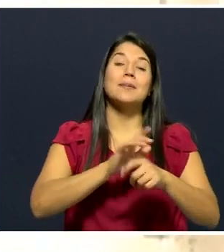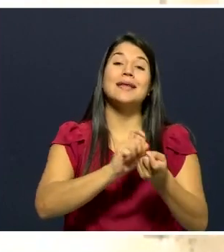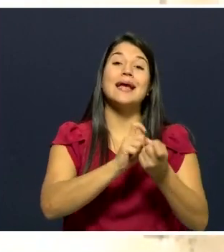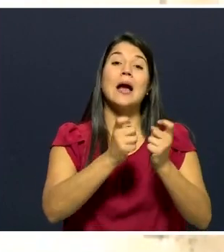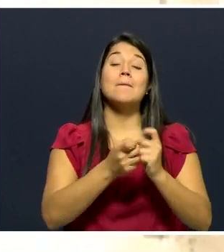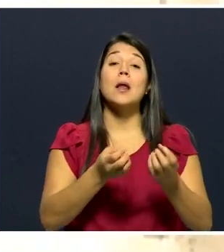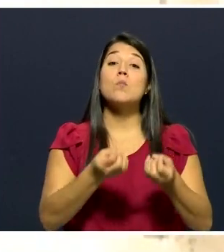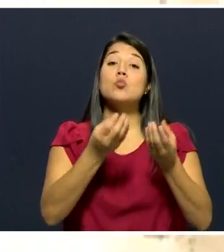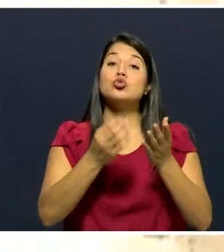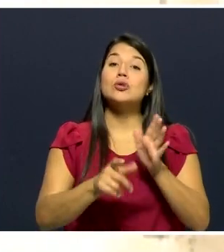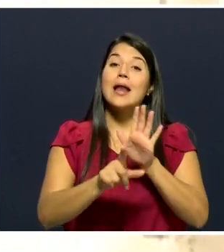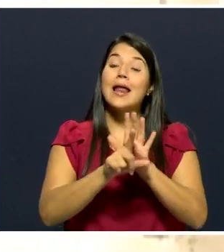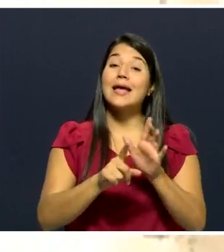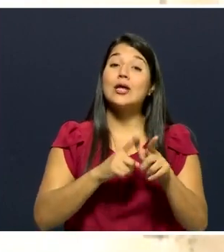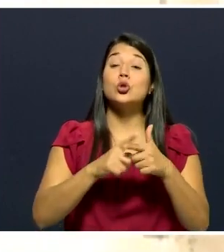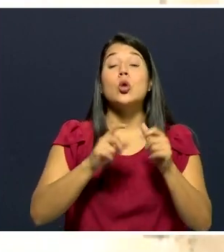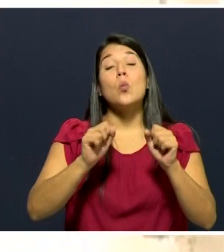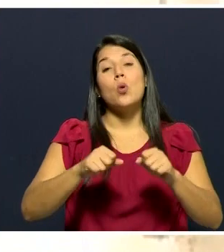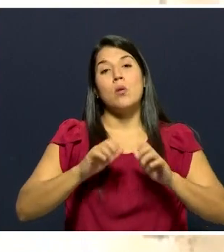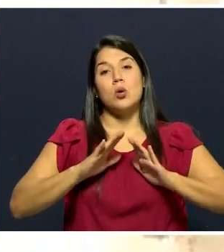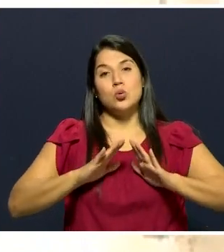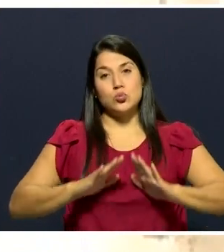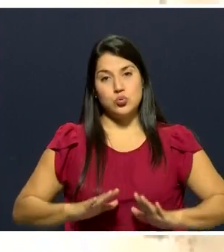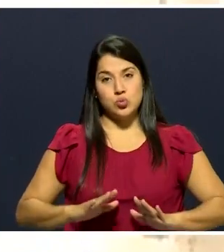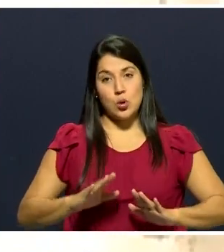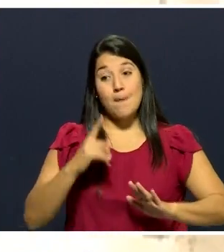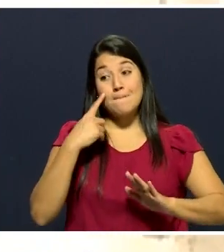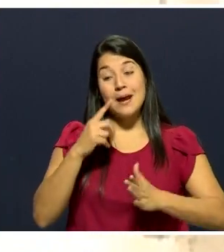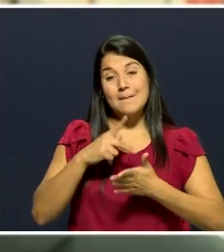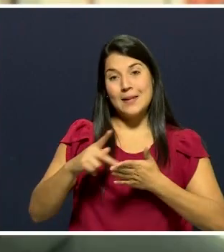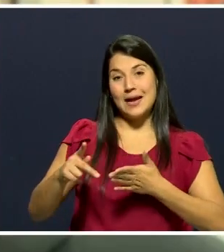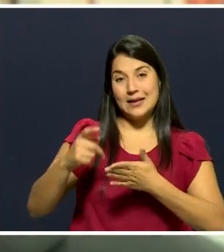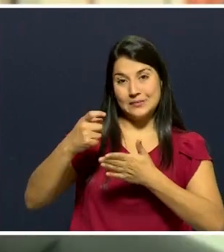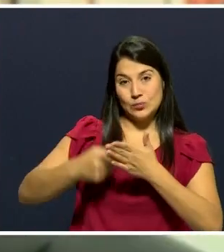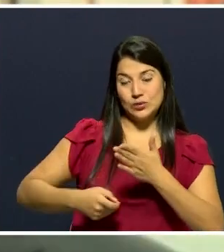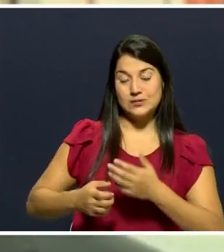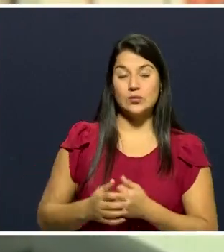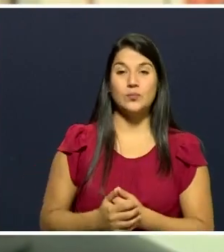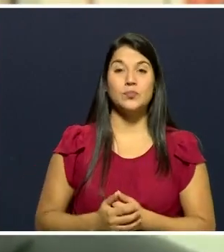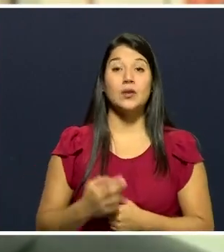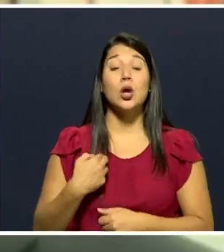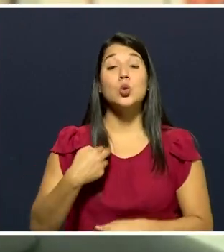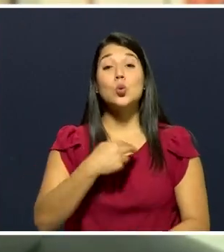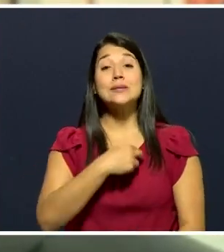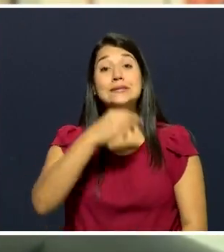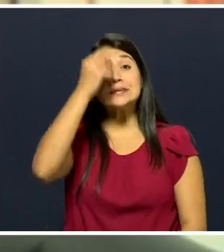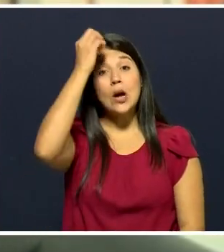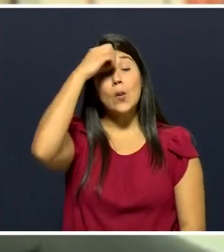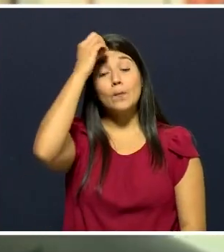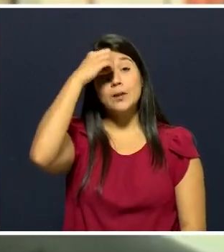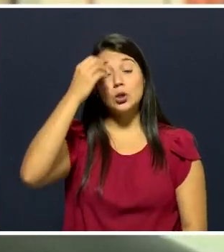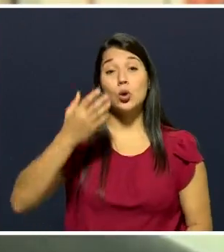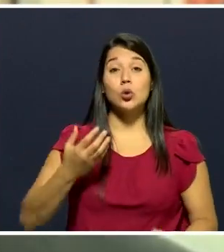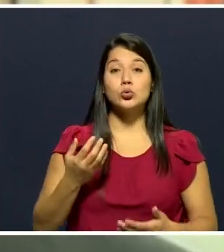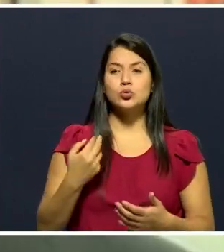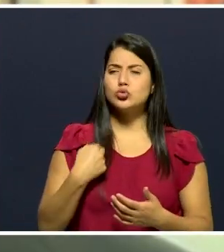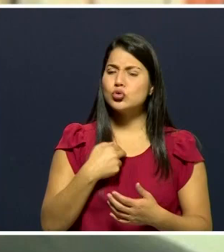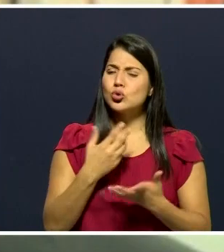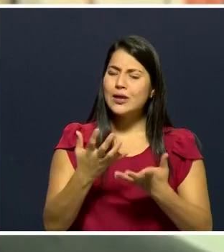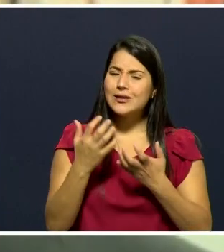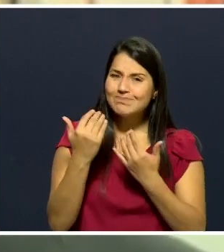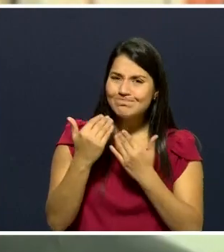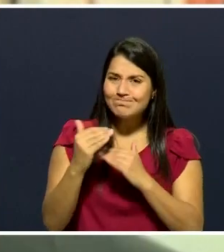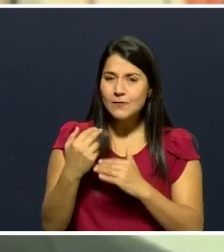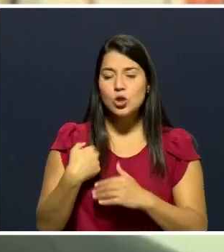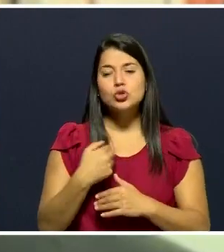cual nos podría dar un pequeño respiro en los ingresos municipales. No, nuestra posición es mucha austeridad. Nosotros queremos un